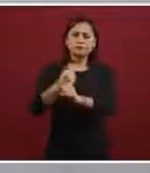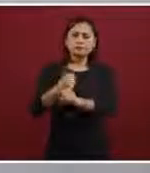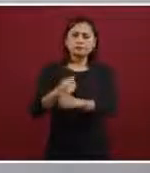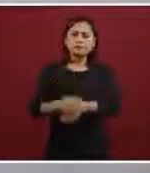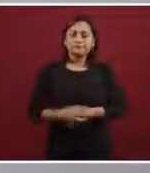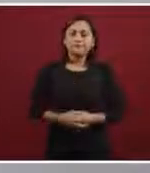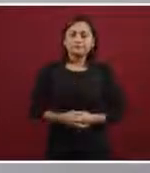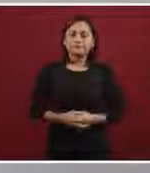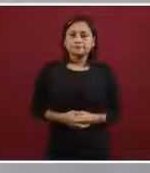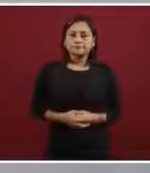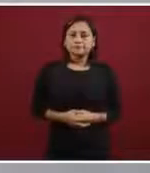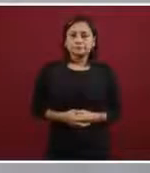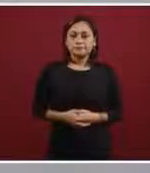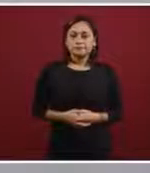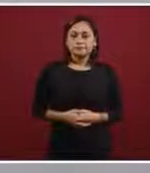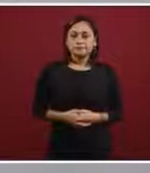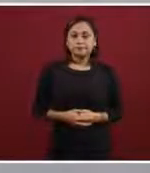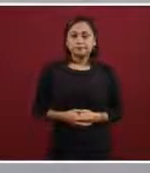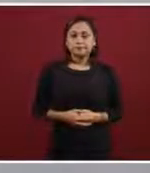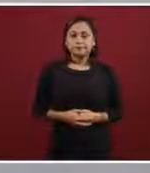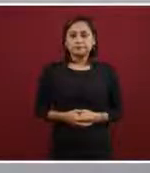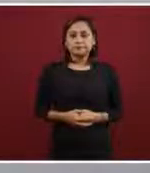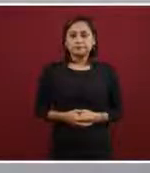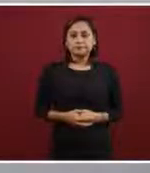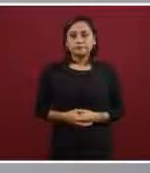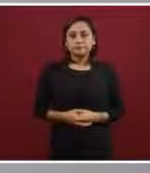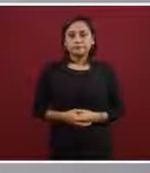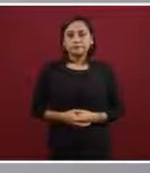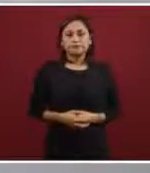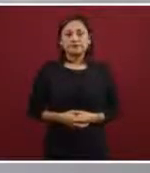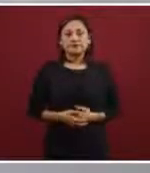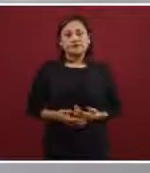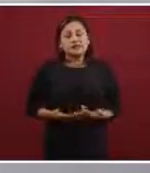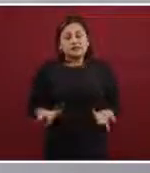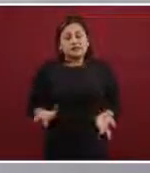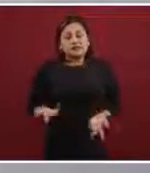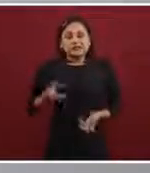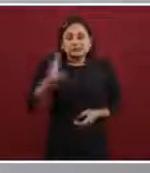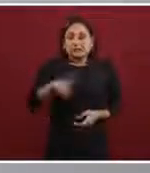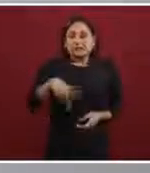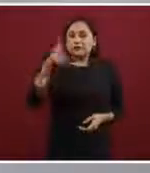y va a ser muy difícil no me gusta la palabra